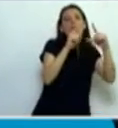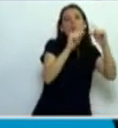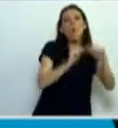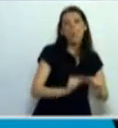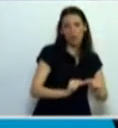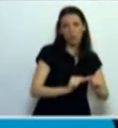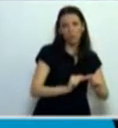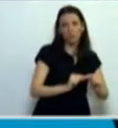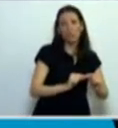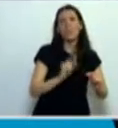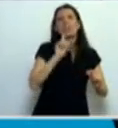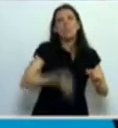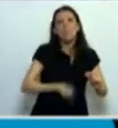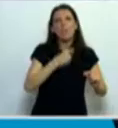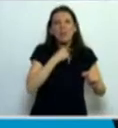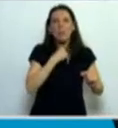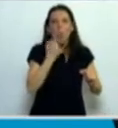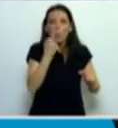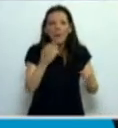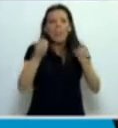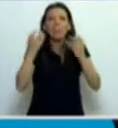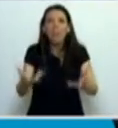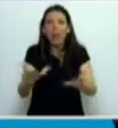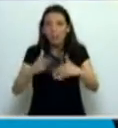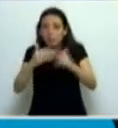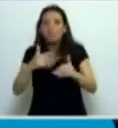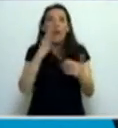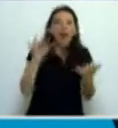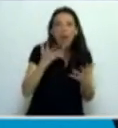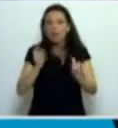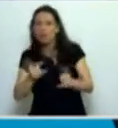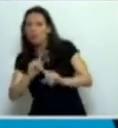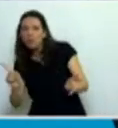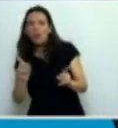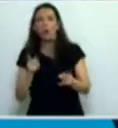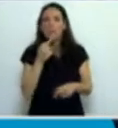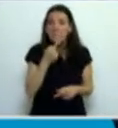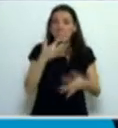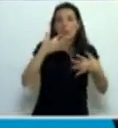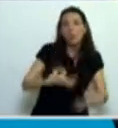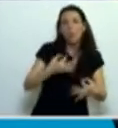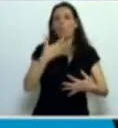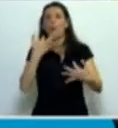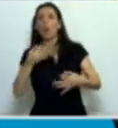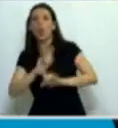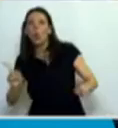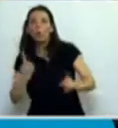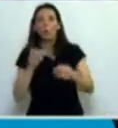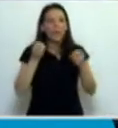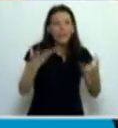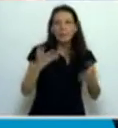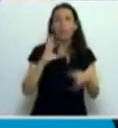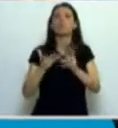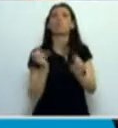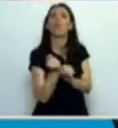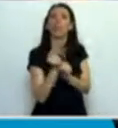verdad no permiten apreciar, digamos, de manera adecuada cómo se está ejecutando cómo se está gestionando